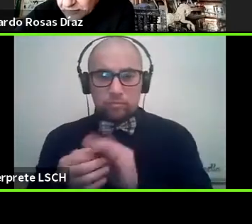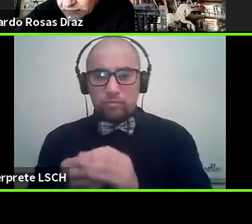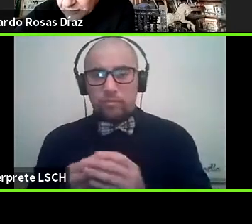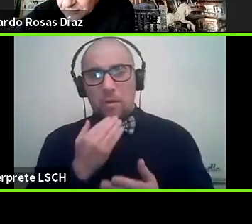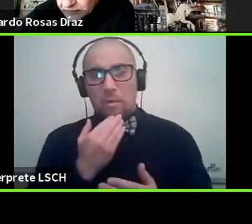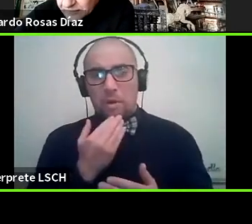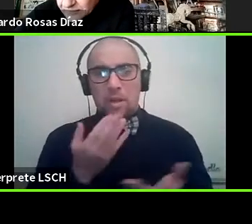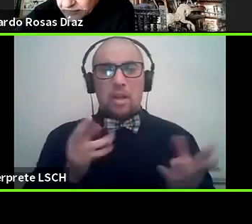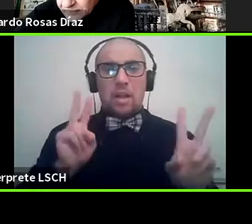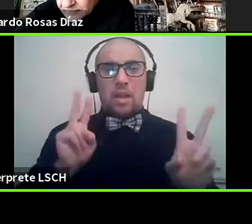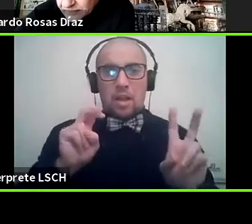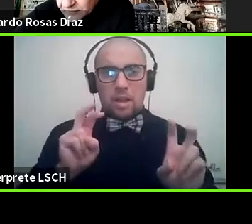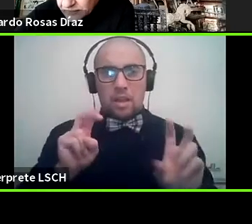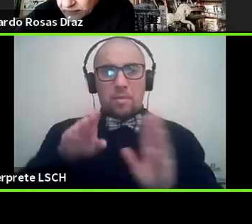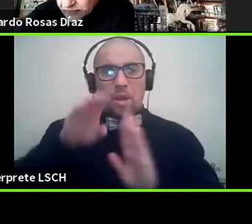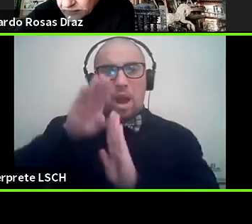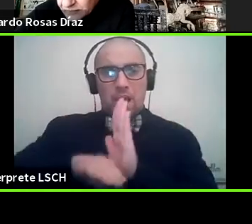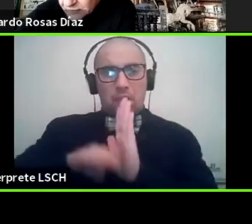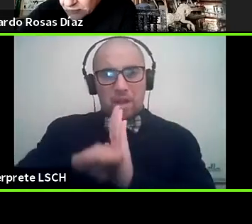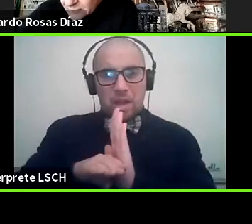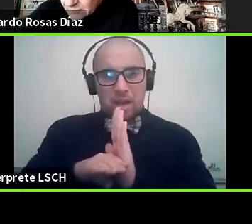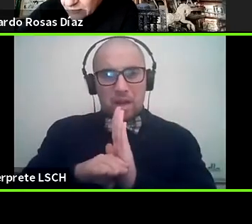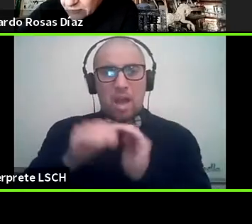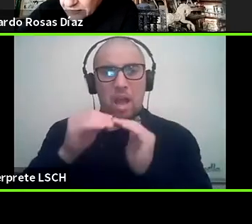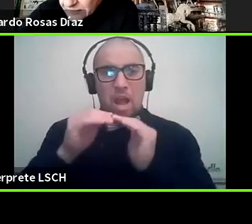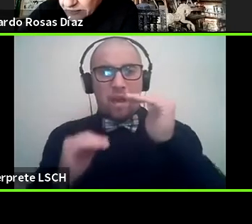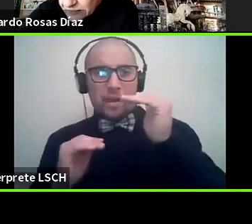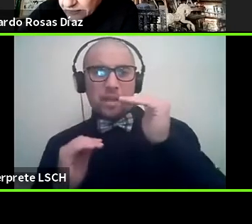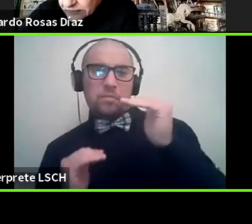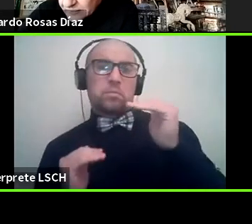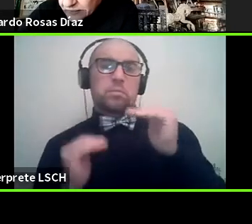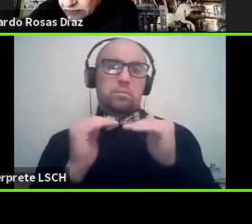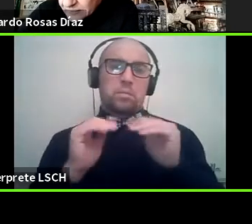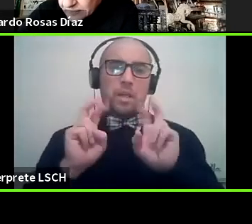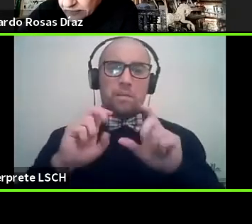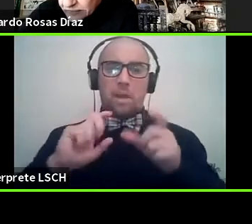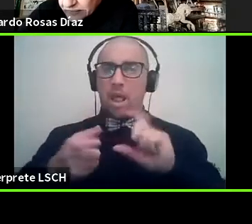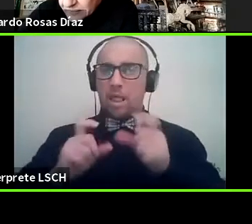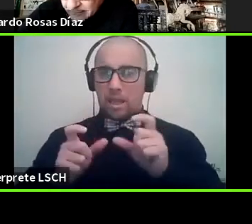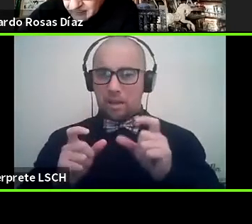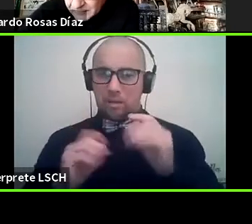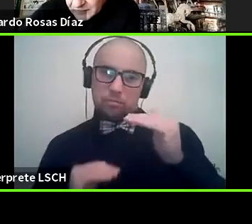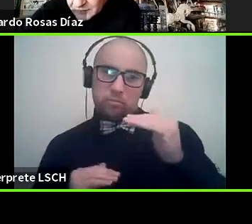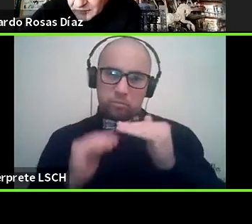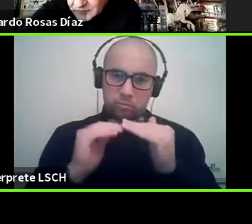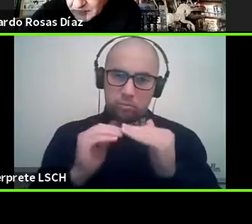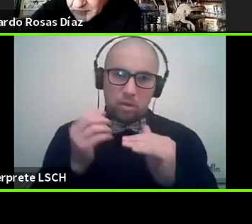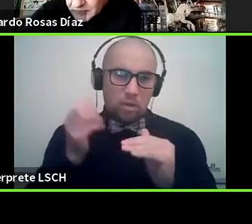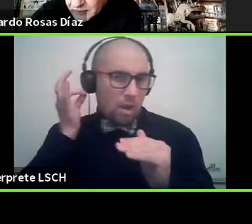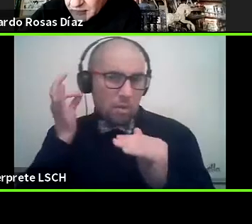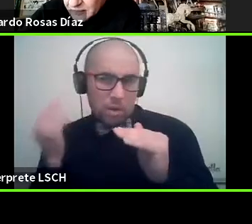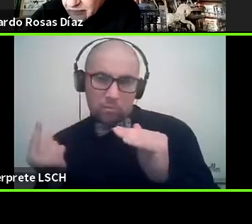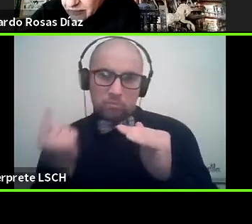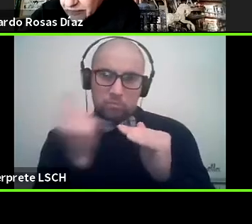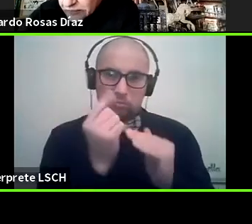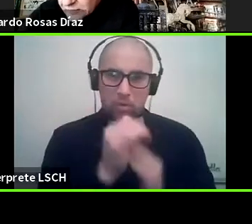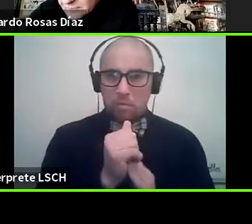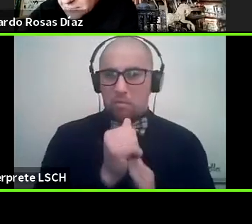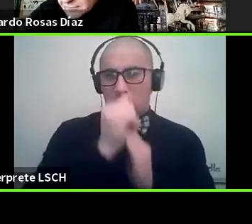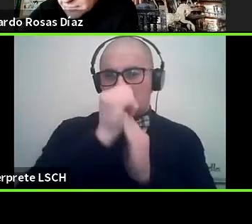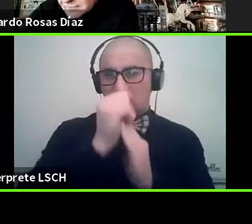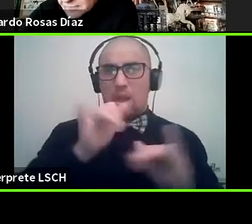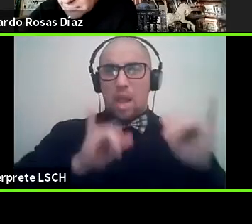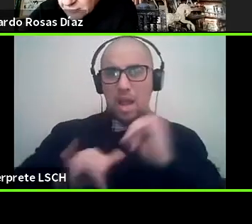de la disminución de una barrera importante de género que tenemos de la incorporación y el protagonismo de la mujer en lo que es la ciencia,